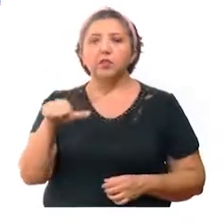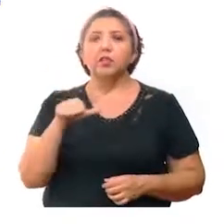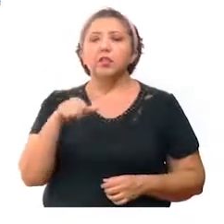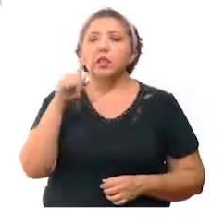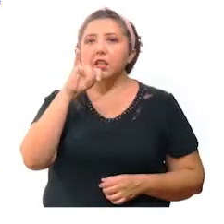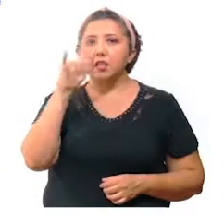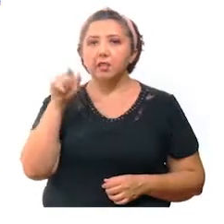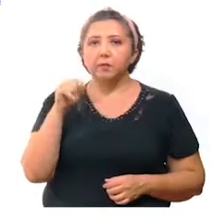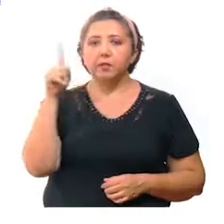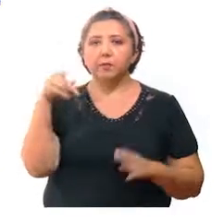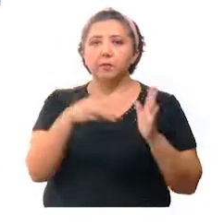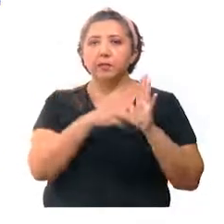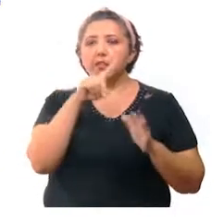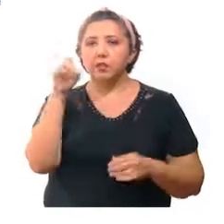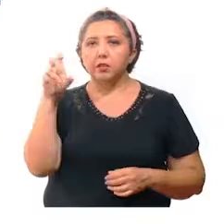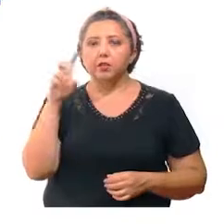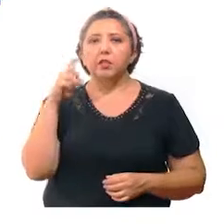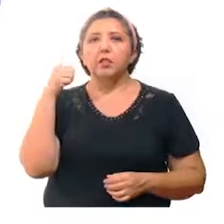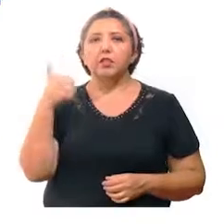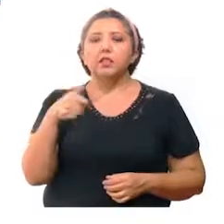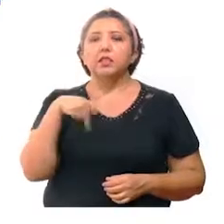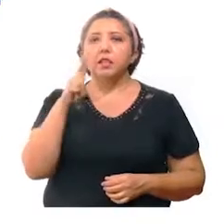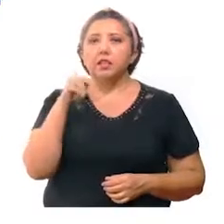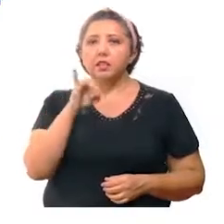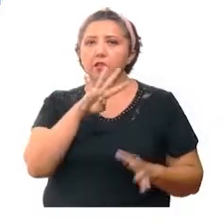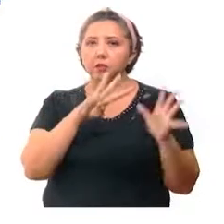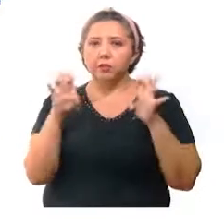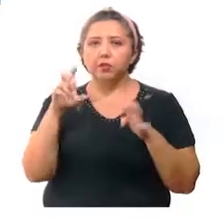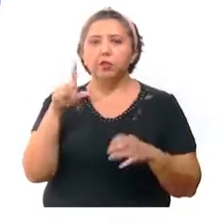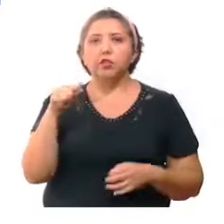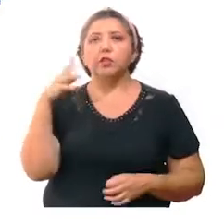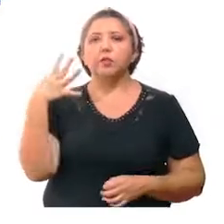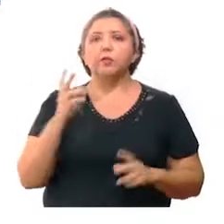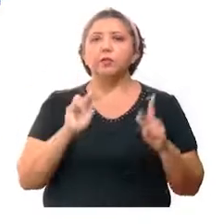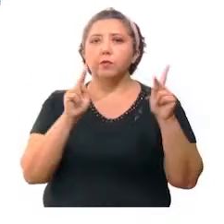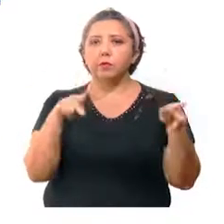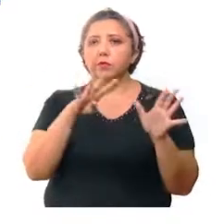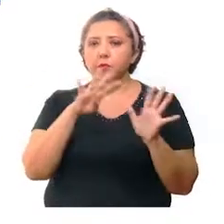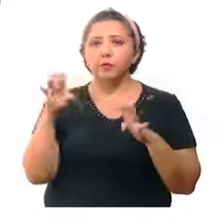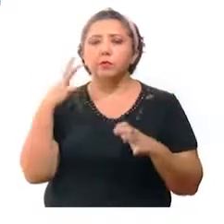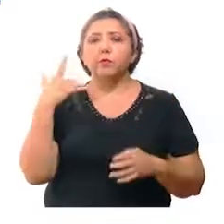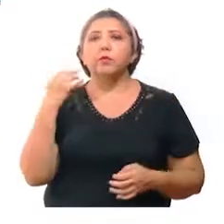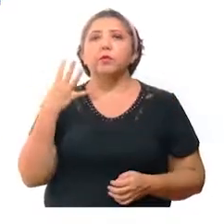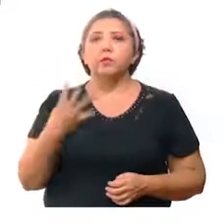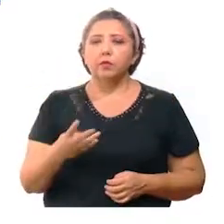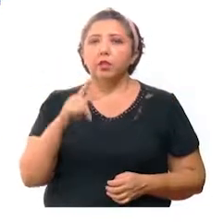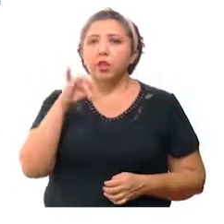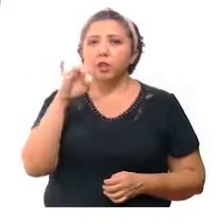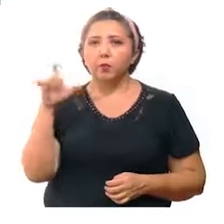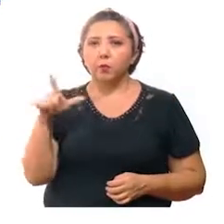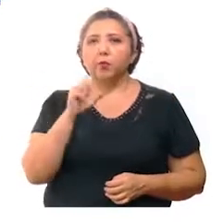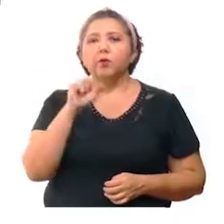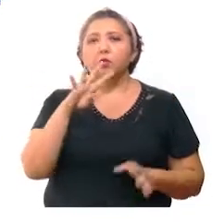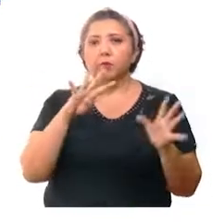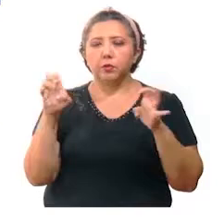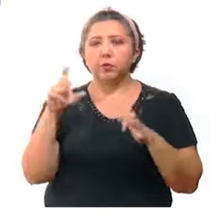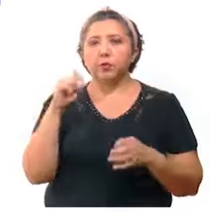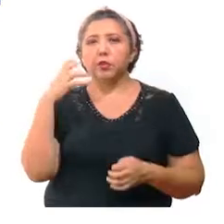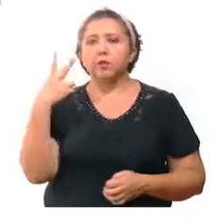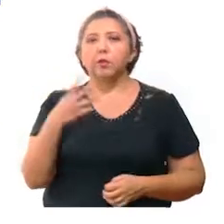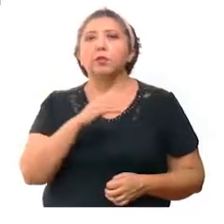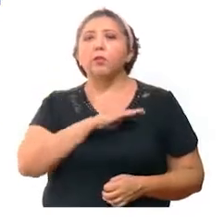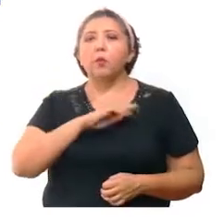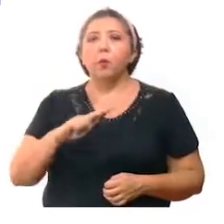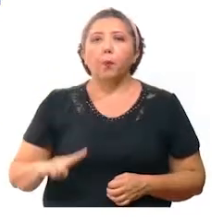2.416, Tizimín 1.136, Canacín 974, Progreso 954, Ticul 924,